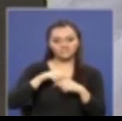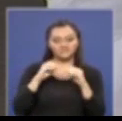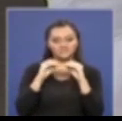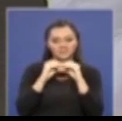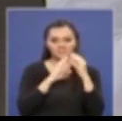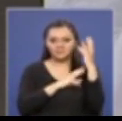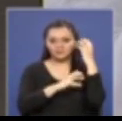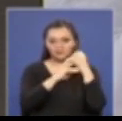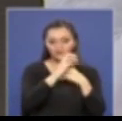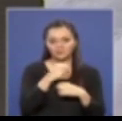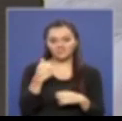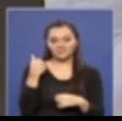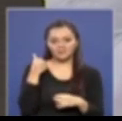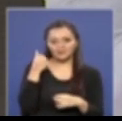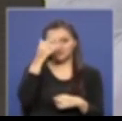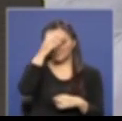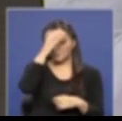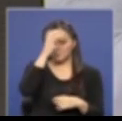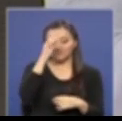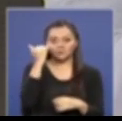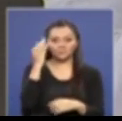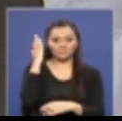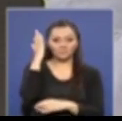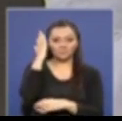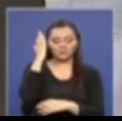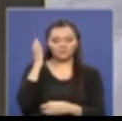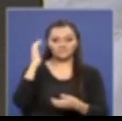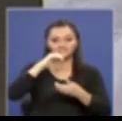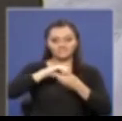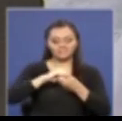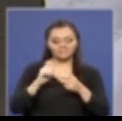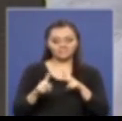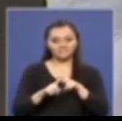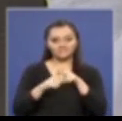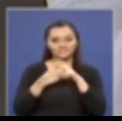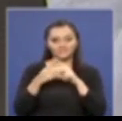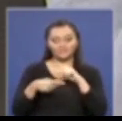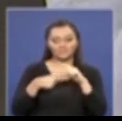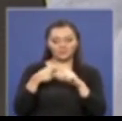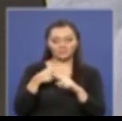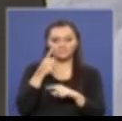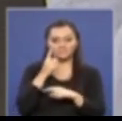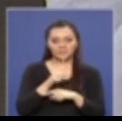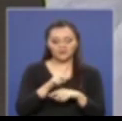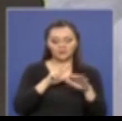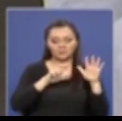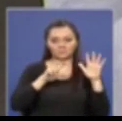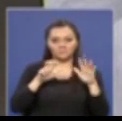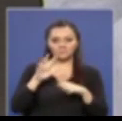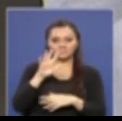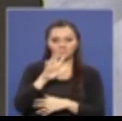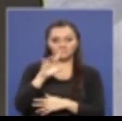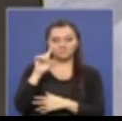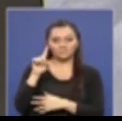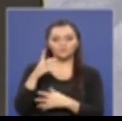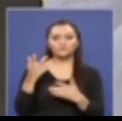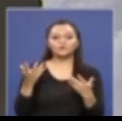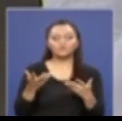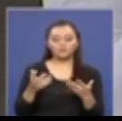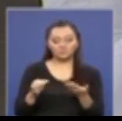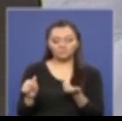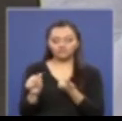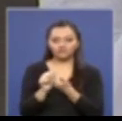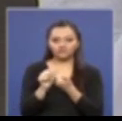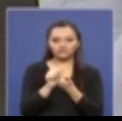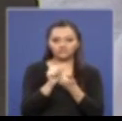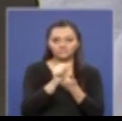y cultura. Tulcán alcanzó su cantonización en 1851. Se encuentra ubicada en una meseta